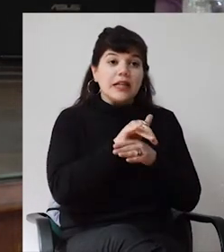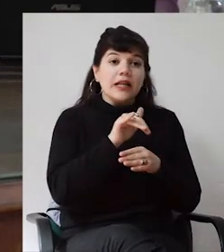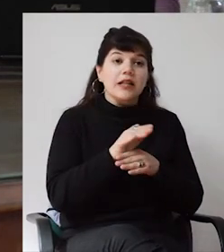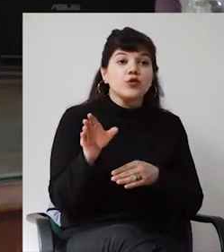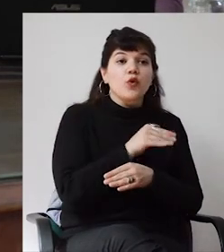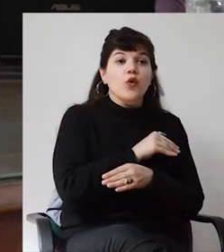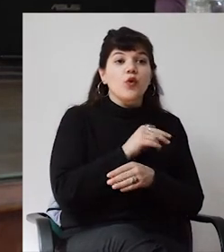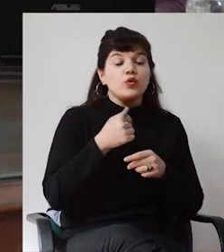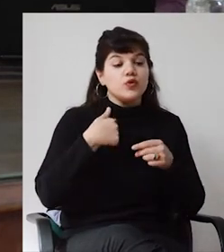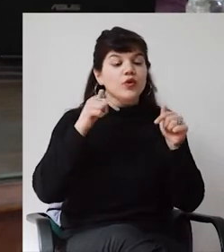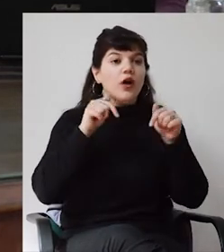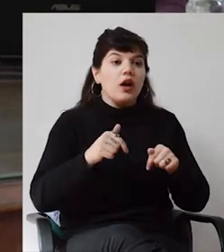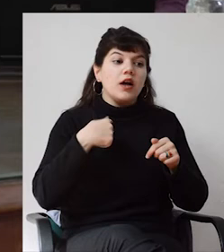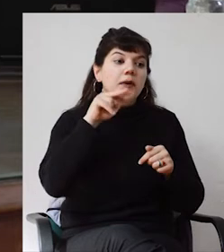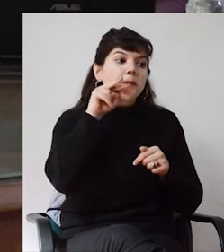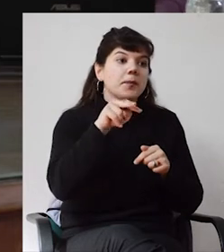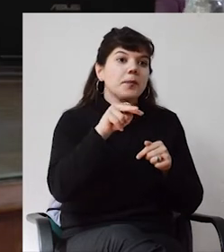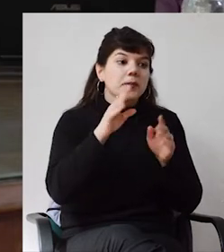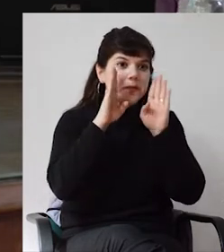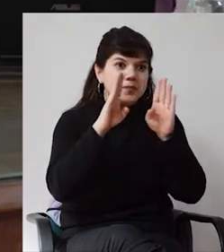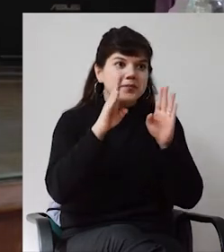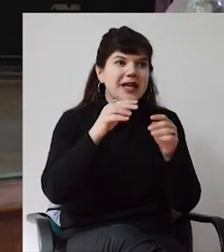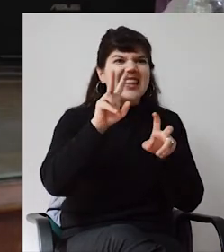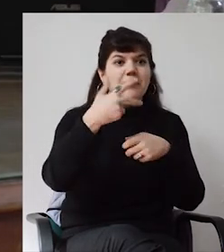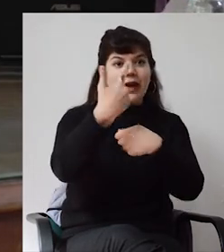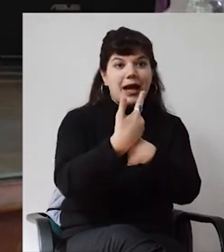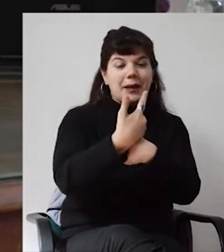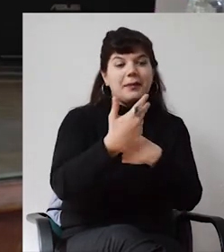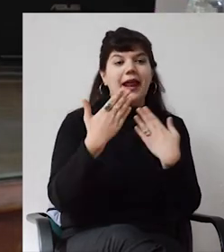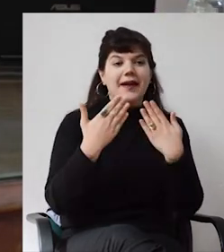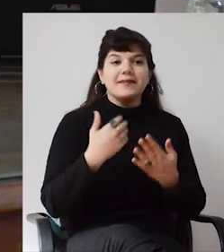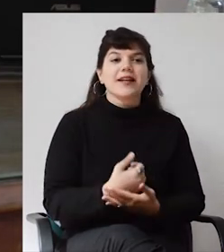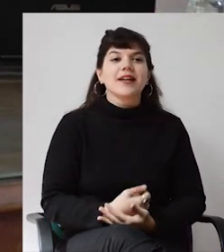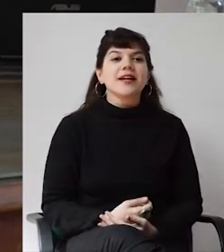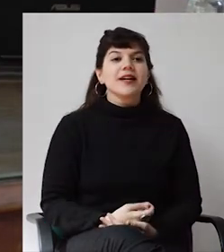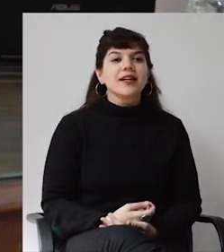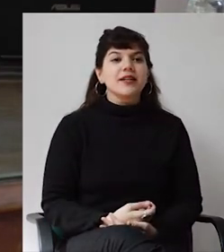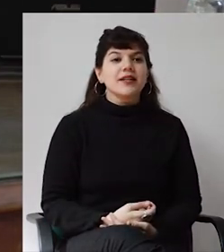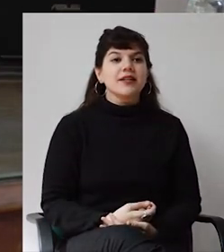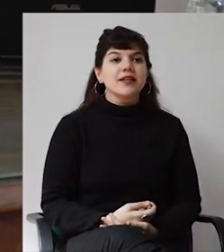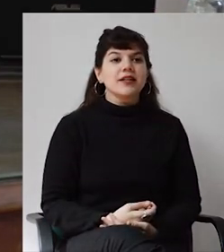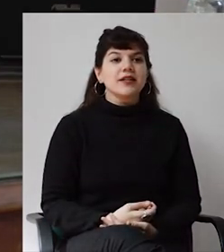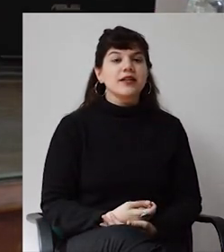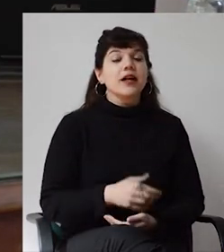Bueno, buenas tardes. Tenemos que enfocarnos básicamente en la cámara y de saludo.